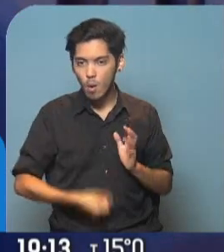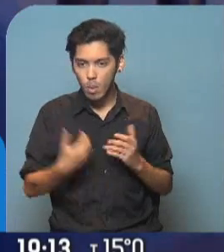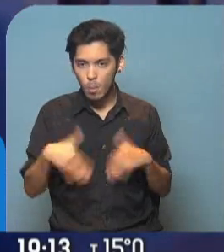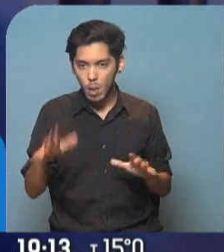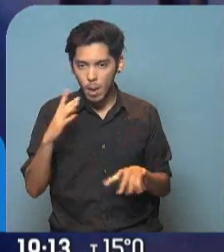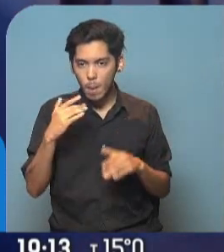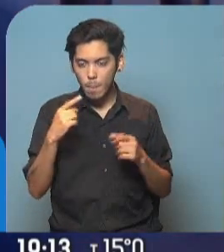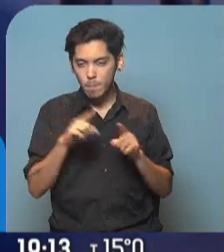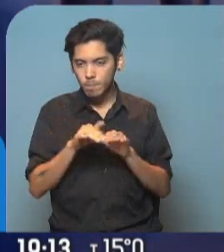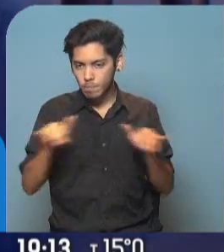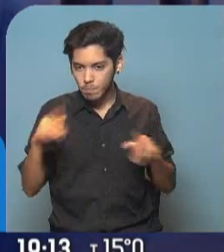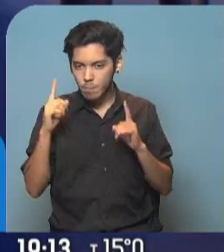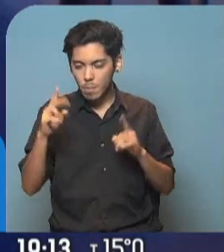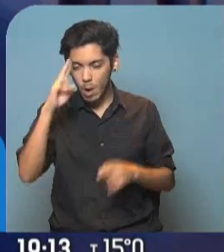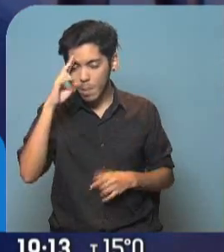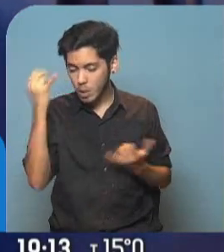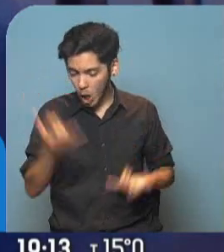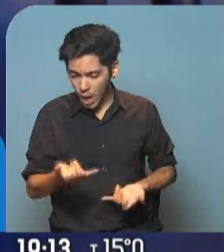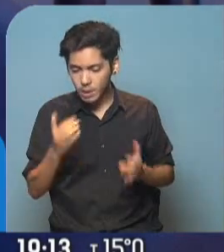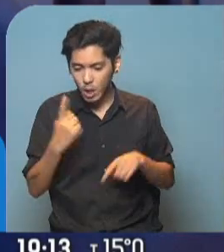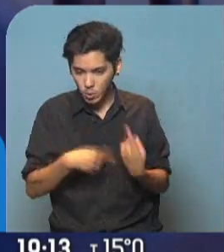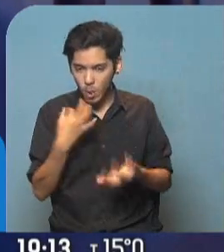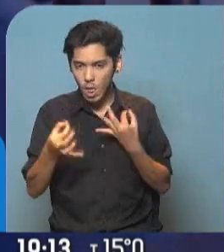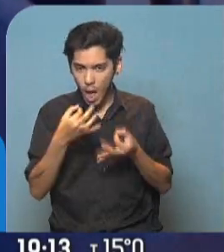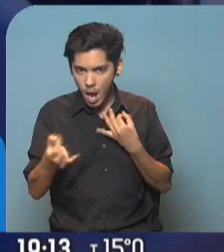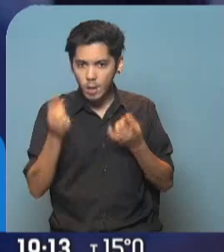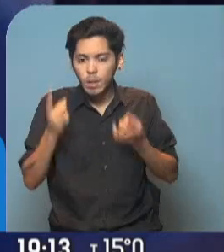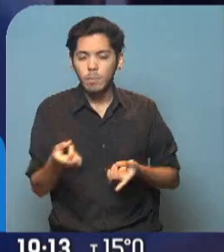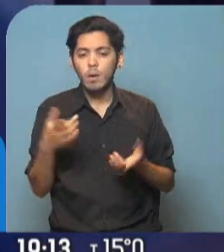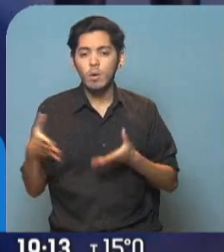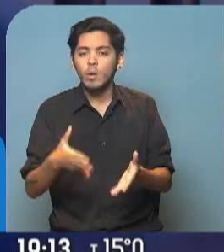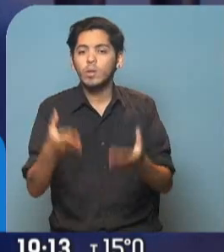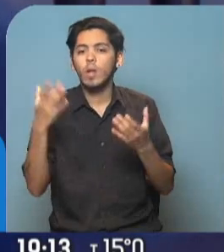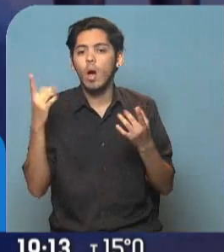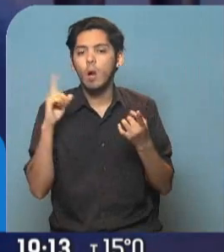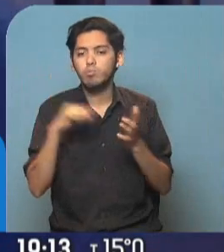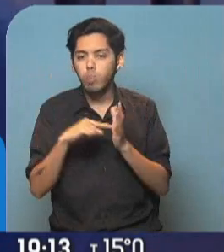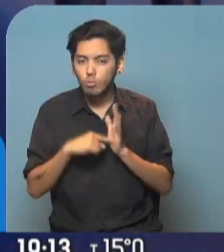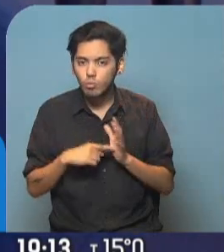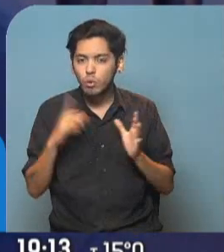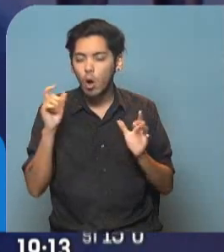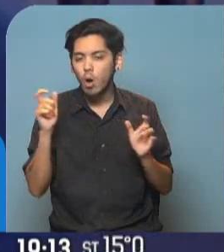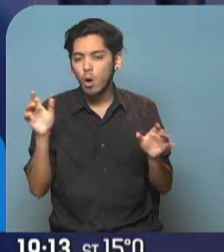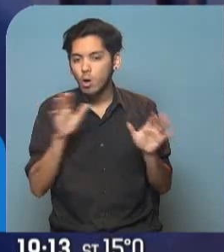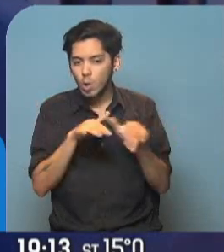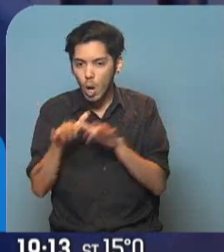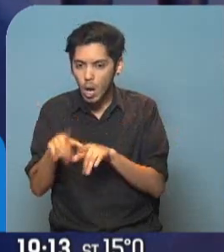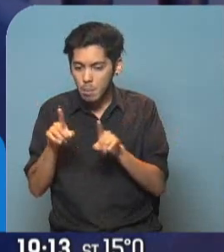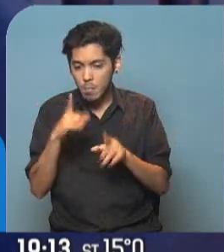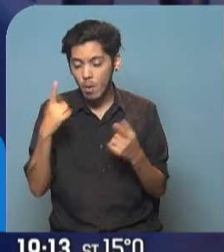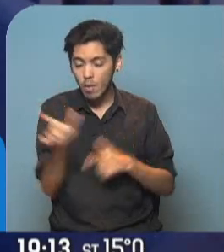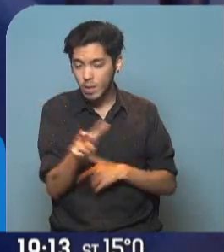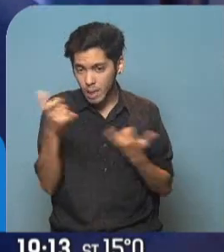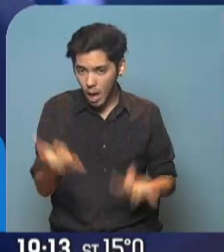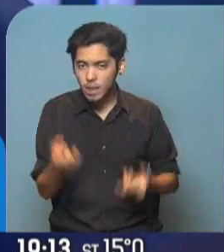pueda mantener ese clima de respeto, de diálogo y de buscar también los puntos en común, que más allá de aquellos donde hay diferencias,